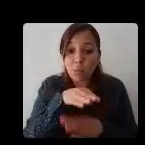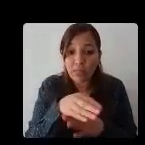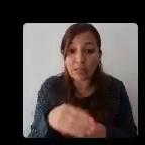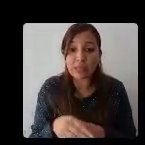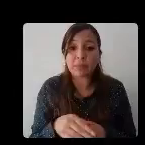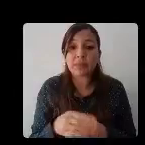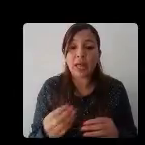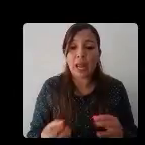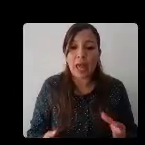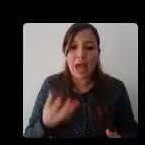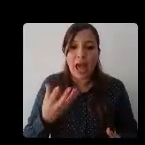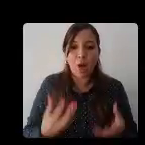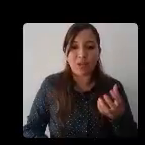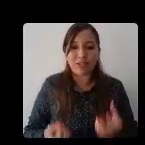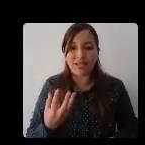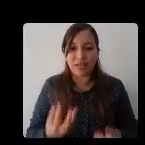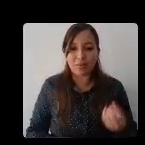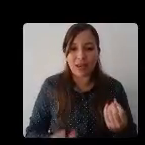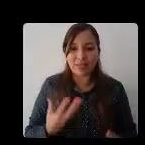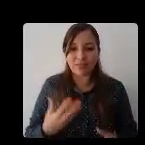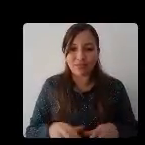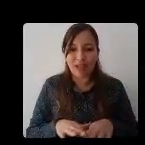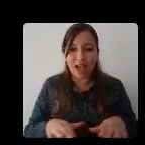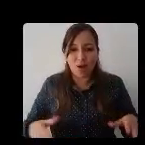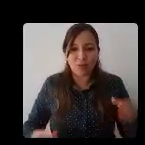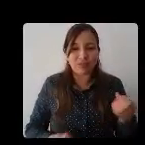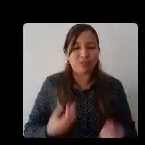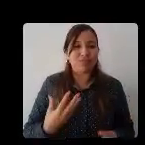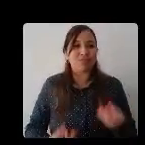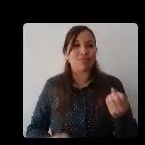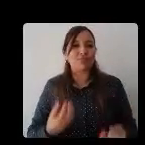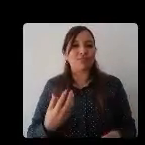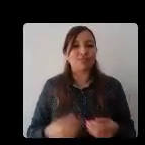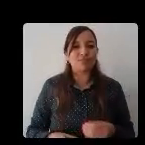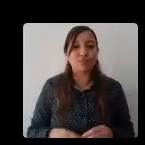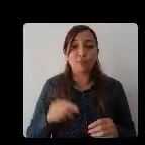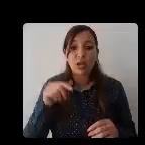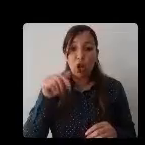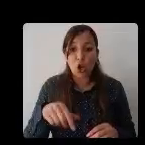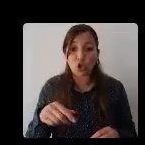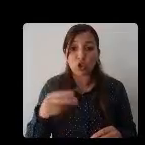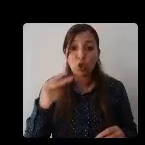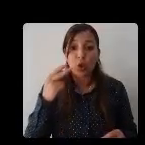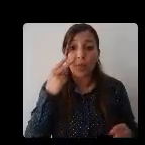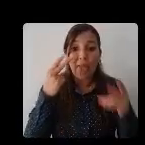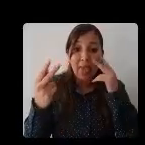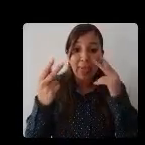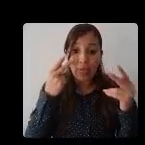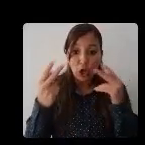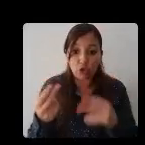También ellos son partícipes de nuestras actividades cotidianas que nosotros realizamos día a día,